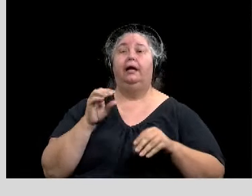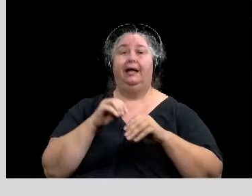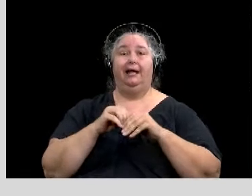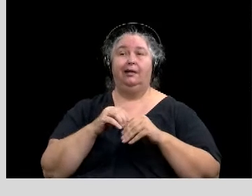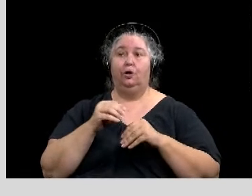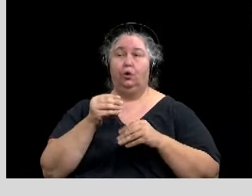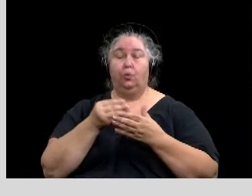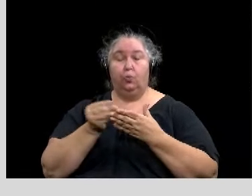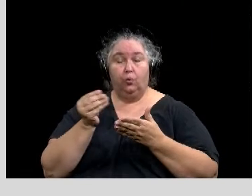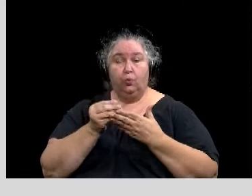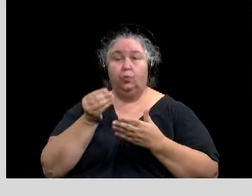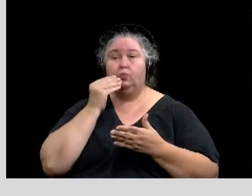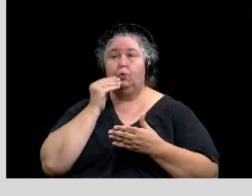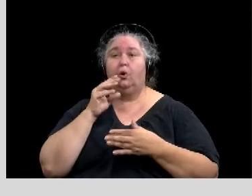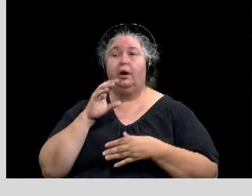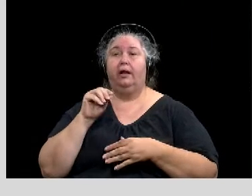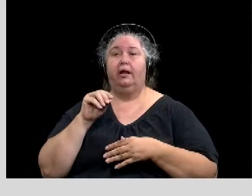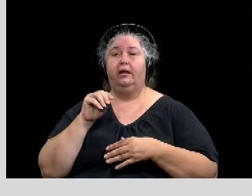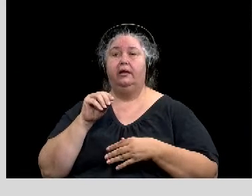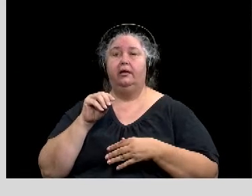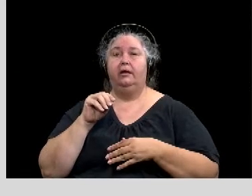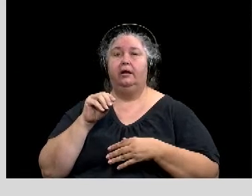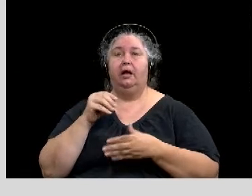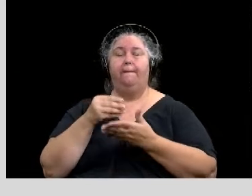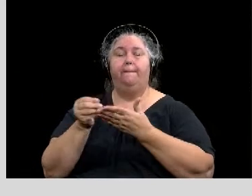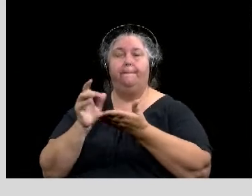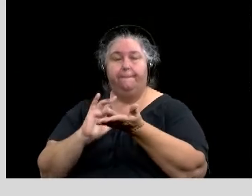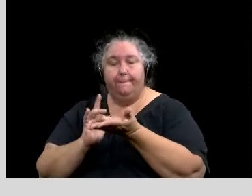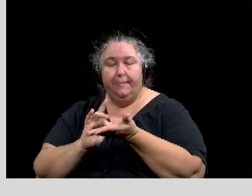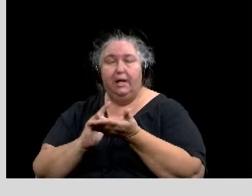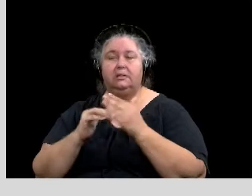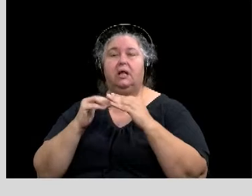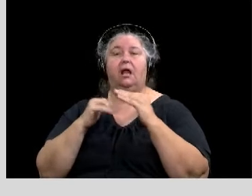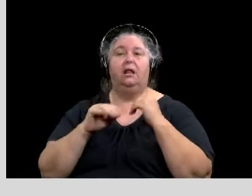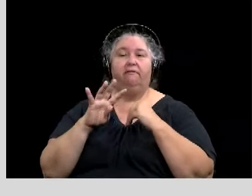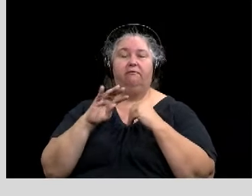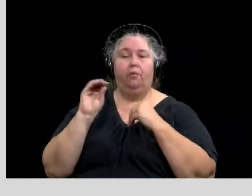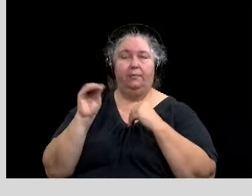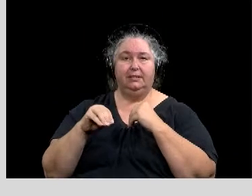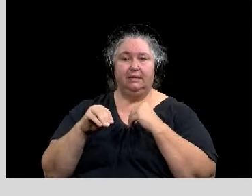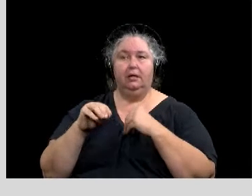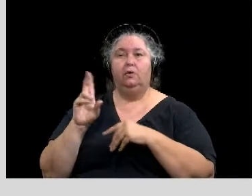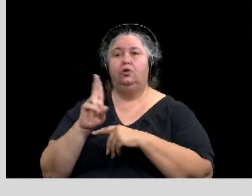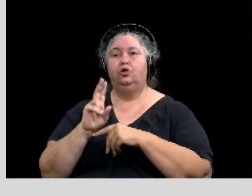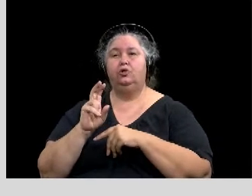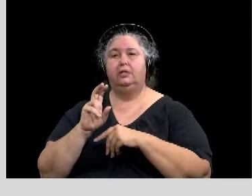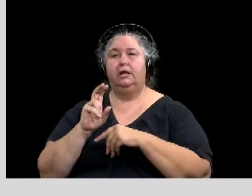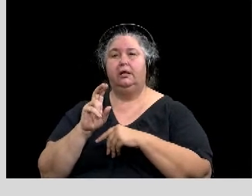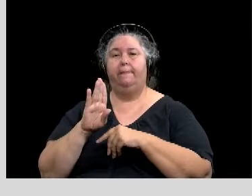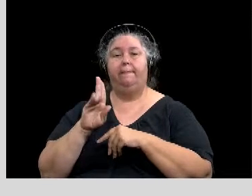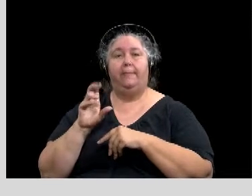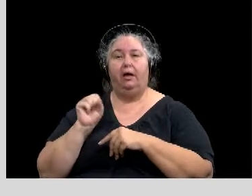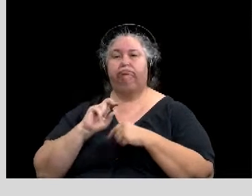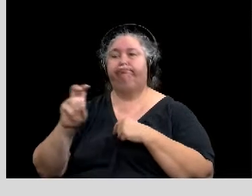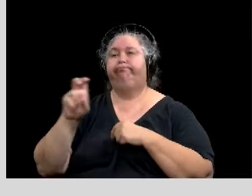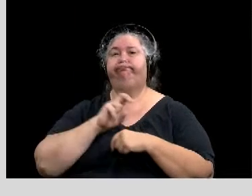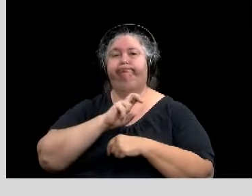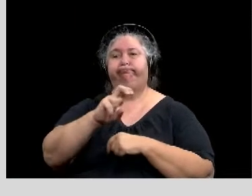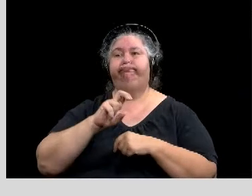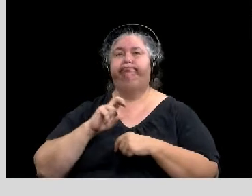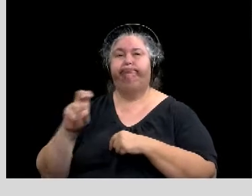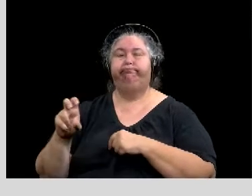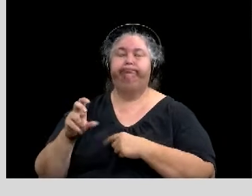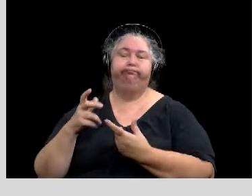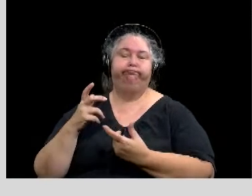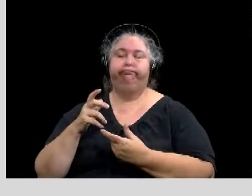en las farmacias y las tiendas demandados son menos de 5 por ciento menos